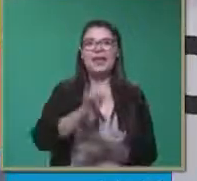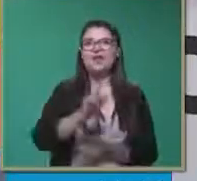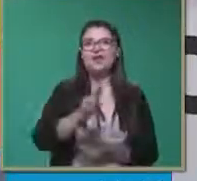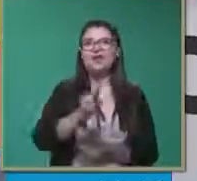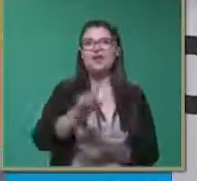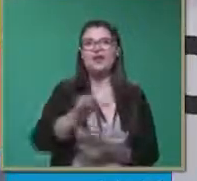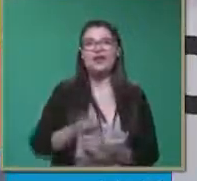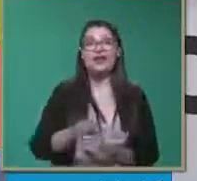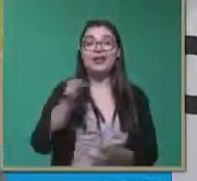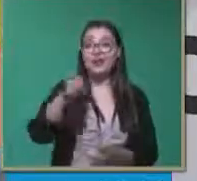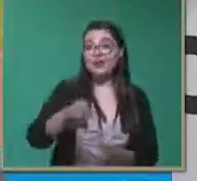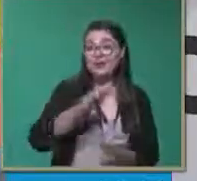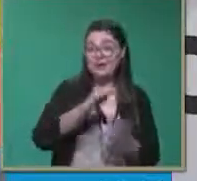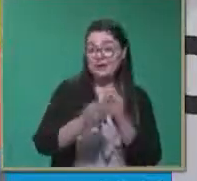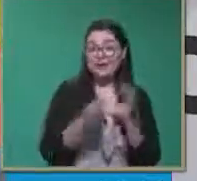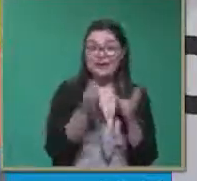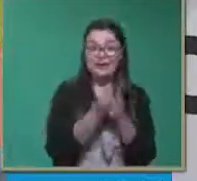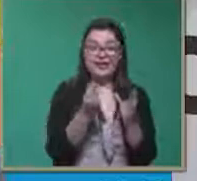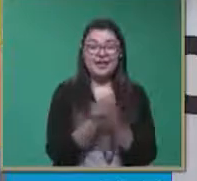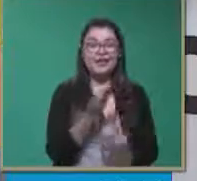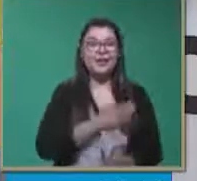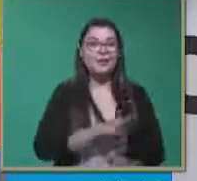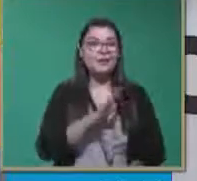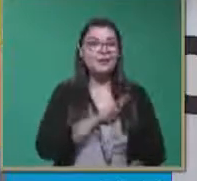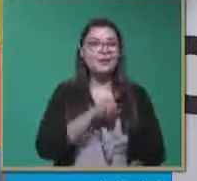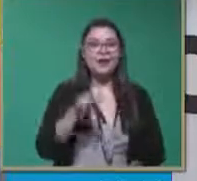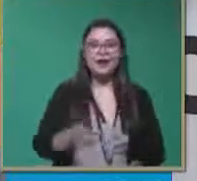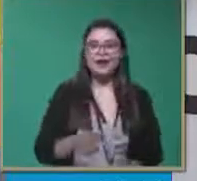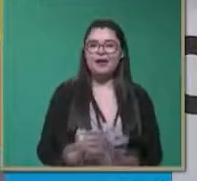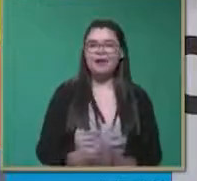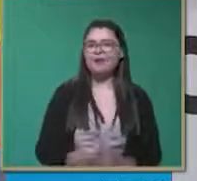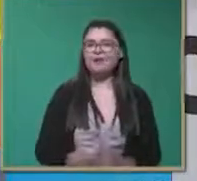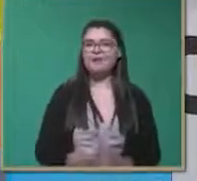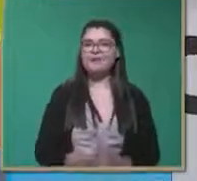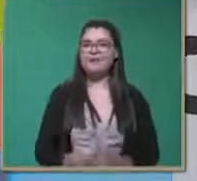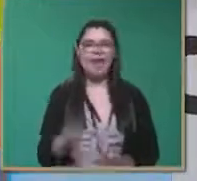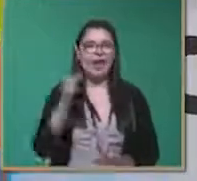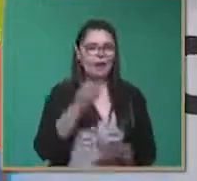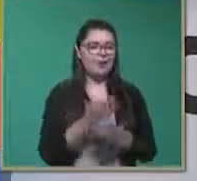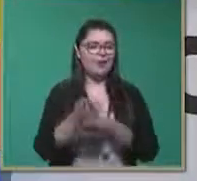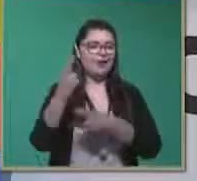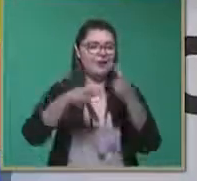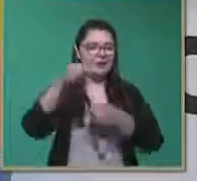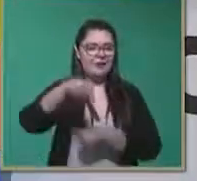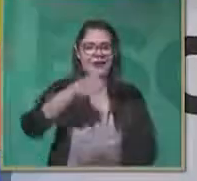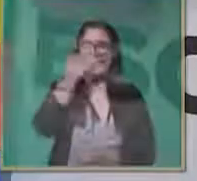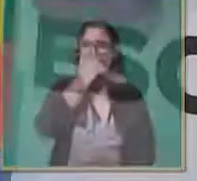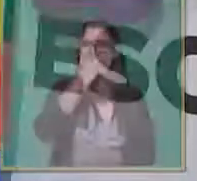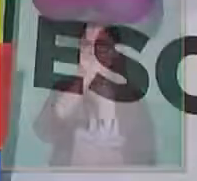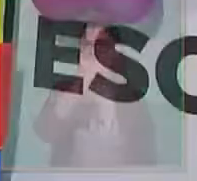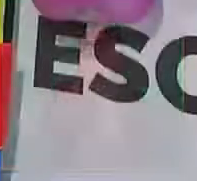Terminamos la clase de español lengua materna. Así es, vamos a hacer un corte y regresamos aquí en ¡Escuélate!